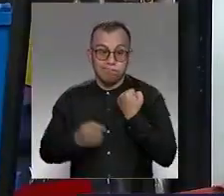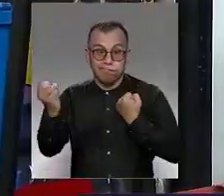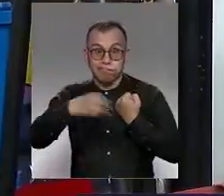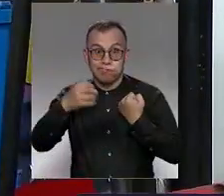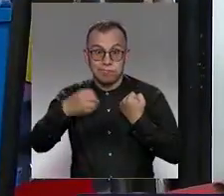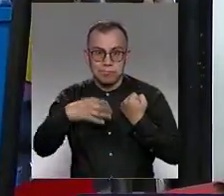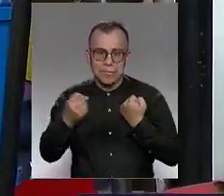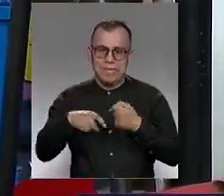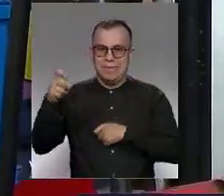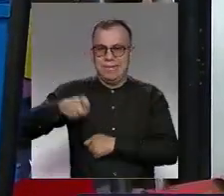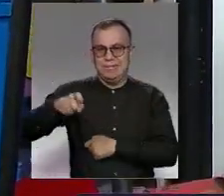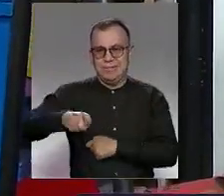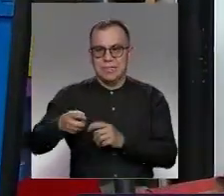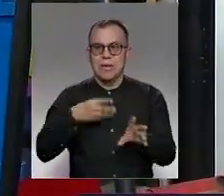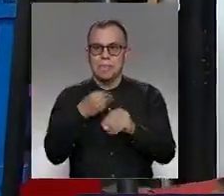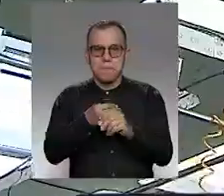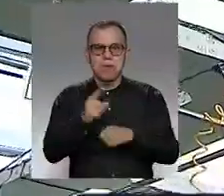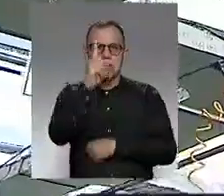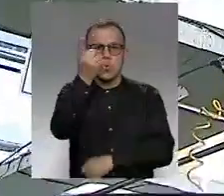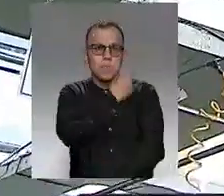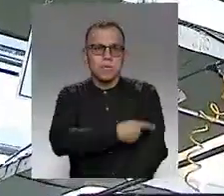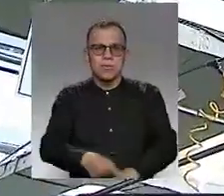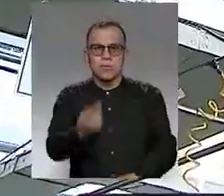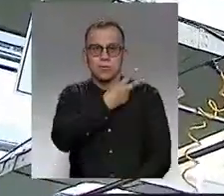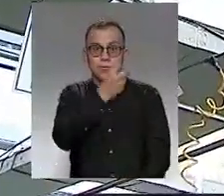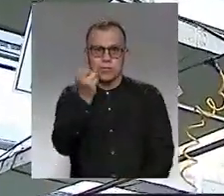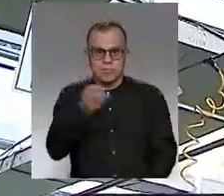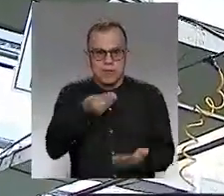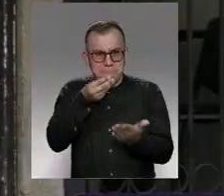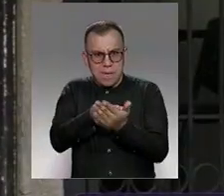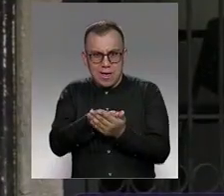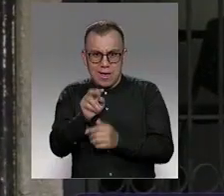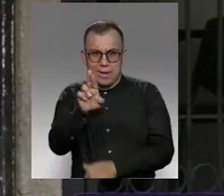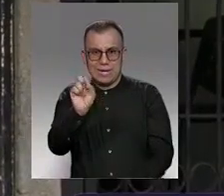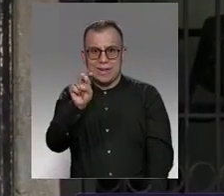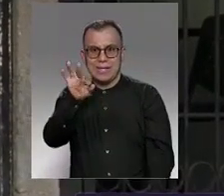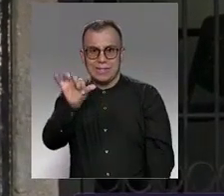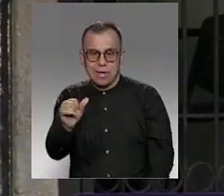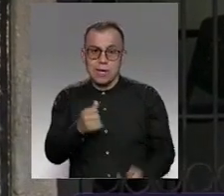necesidad, declaraciones de renta a quienes ganen más de 1.200.000 pesos e impuesto a las pensiones, entre otros.